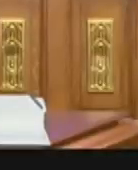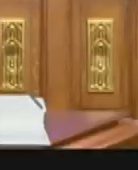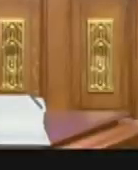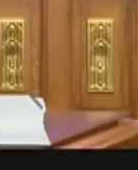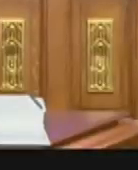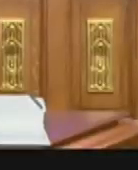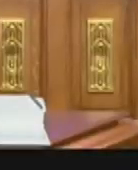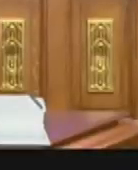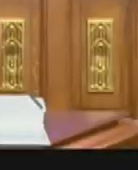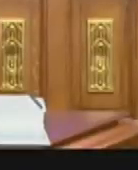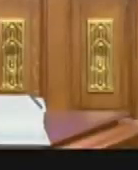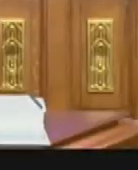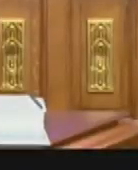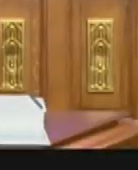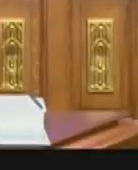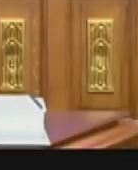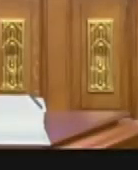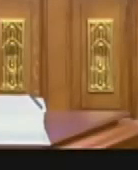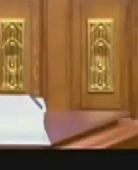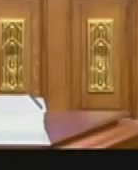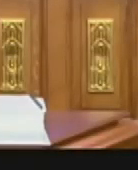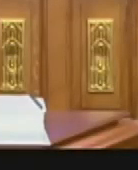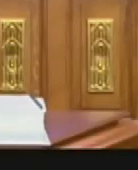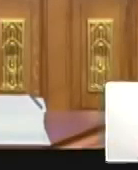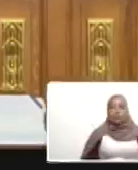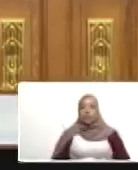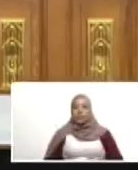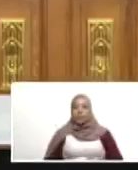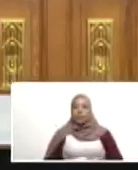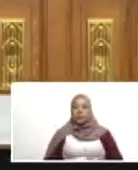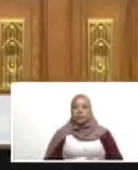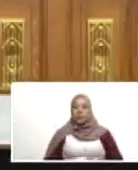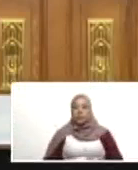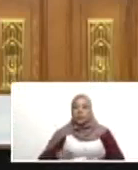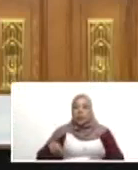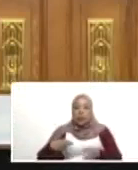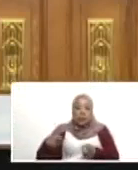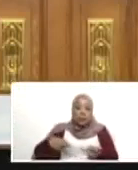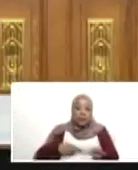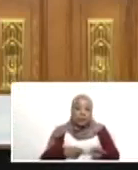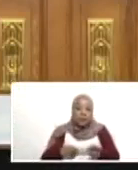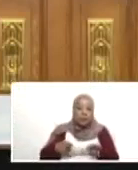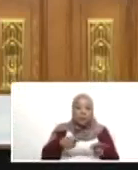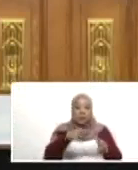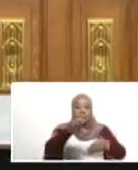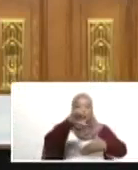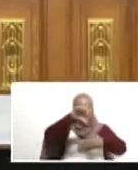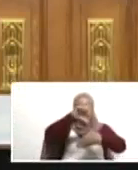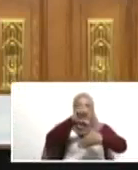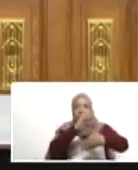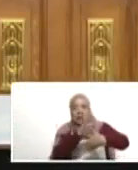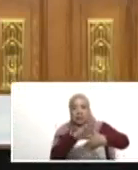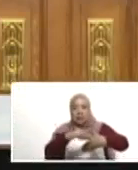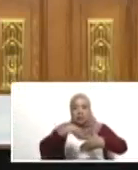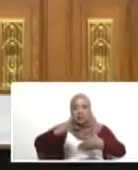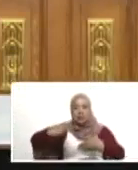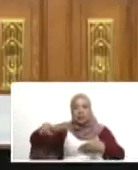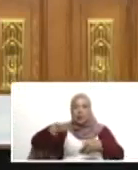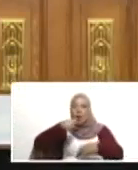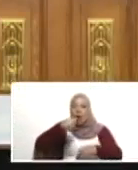gigantesco la fachada atlántica Ríos no tenemos un mundo